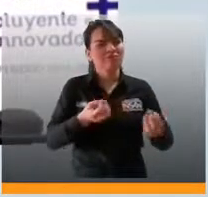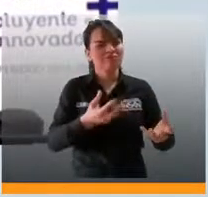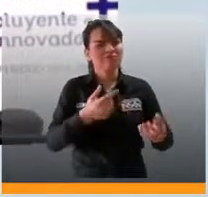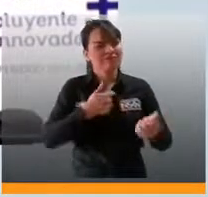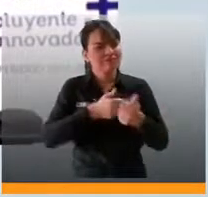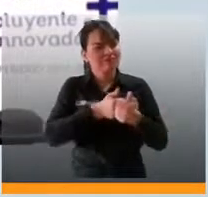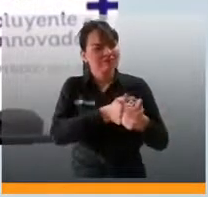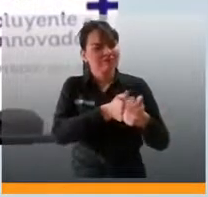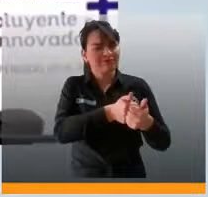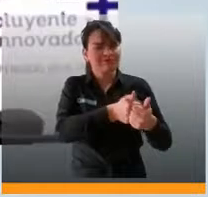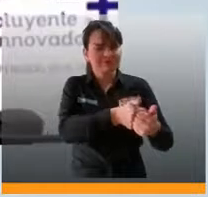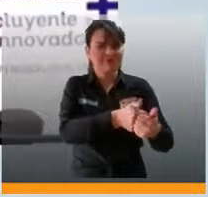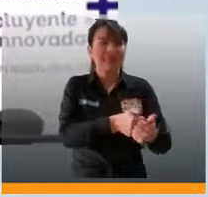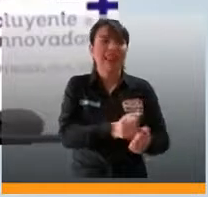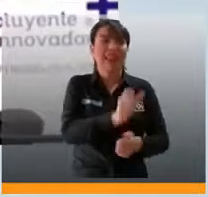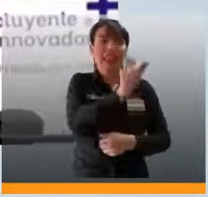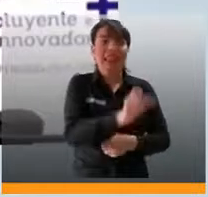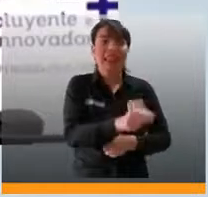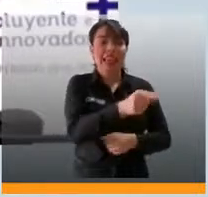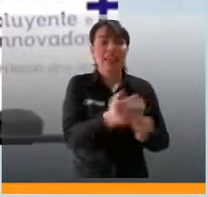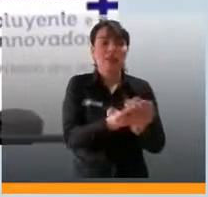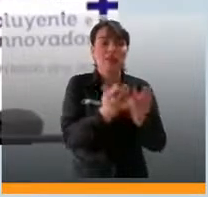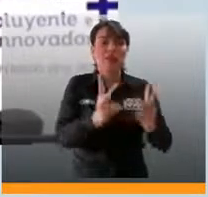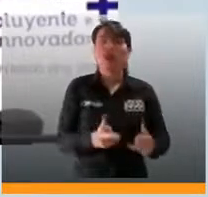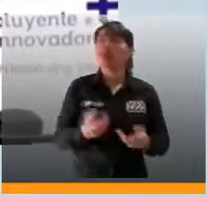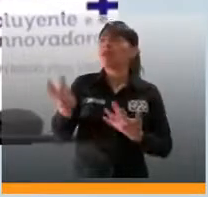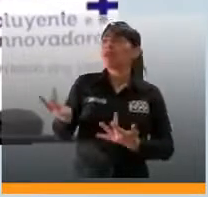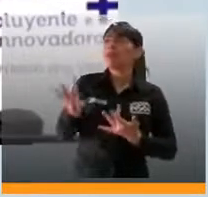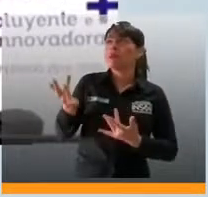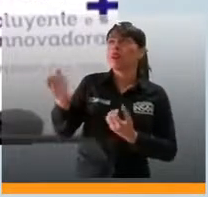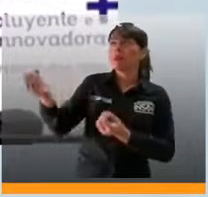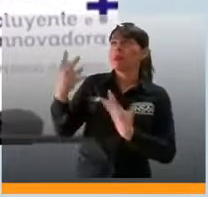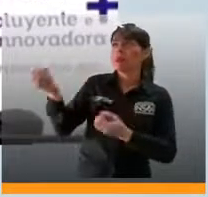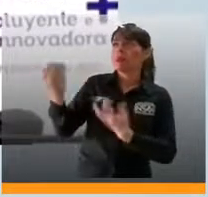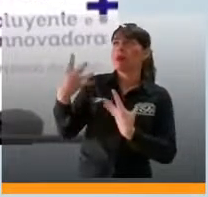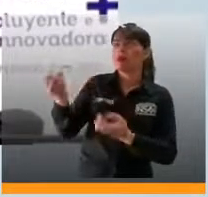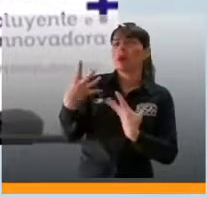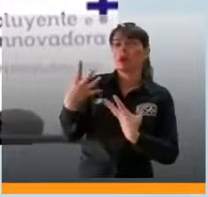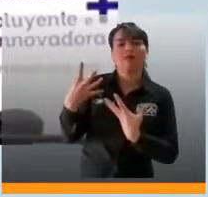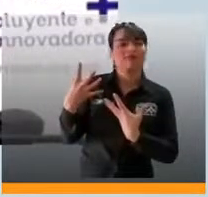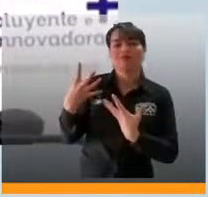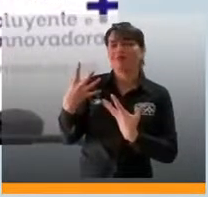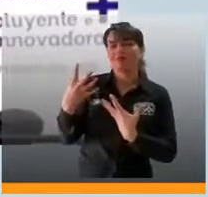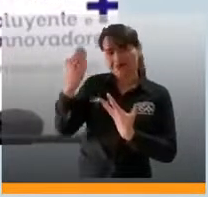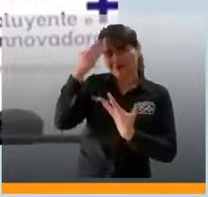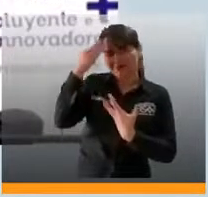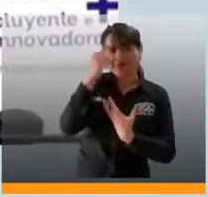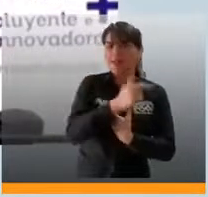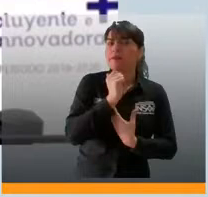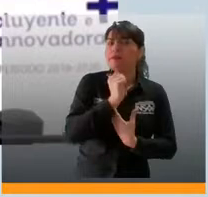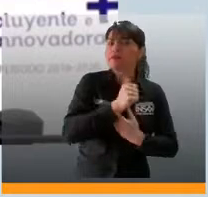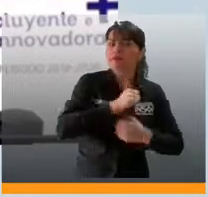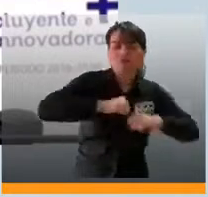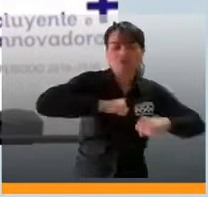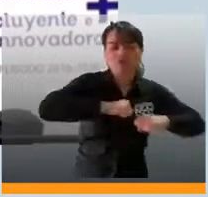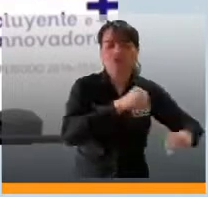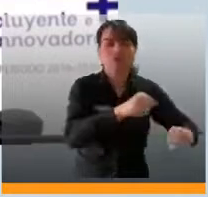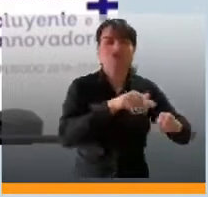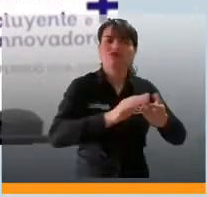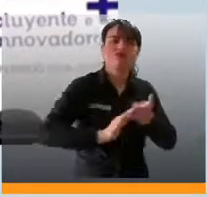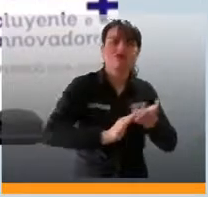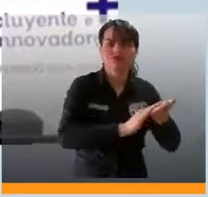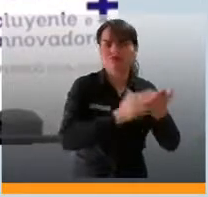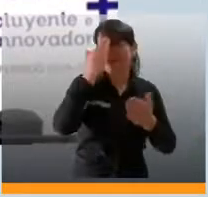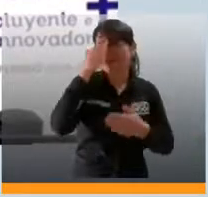estudiante además dejó de esperar que el profesor le diese todos los contenidos para ir resolver un tema que tenemos, yo creo que todas las